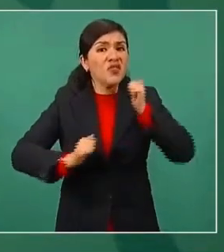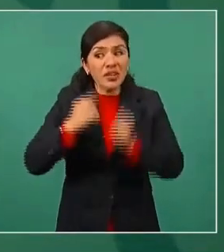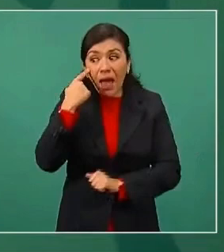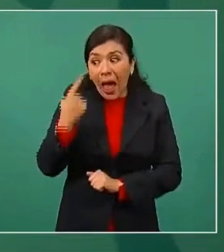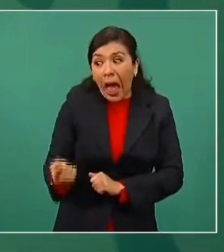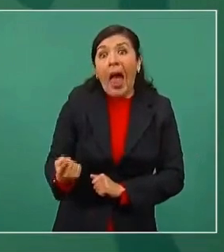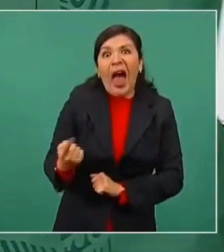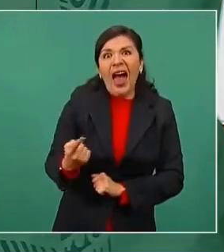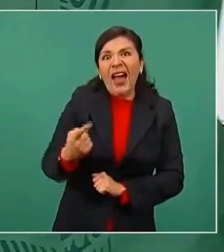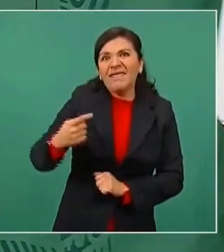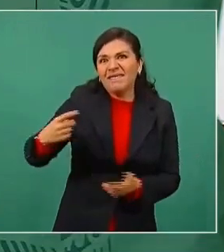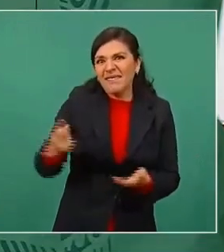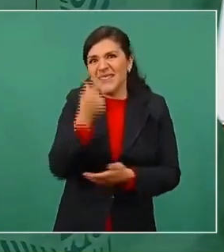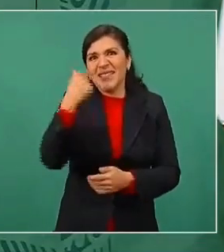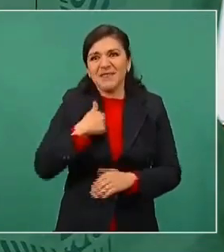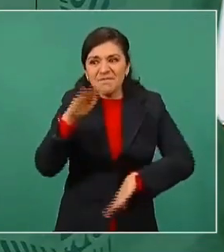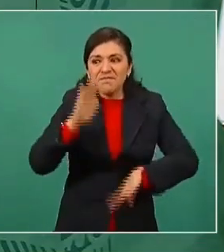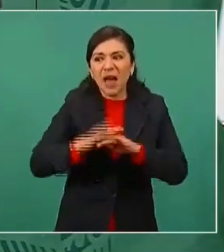aprovechan